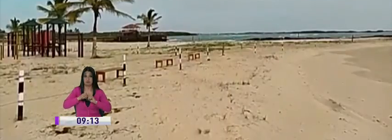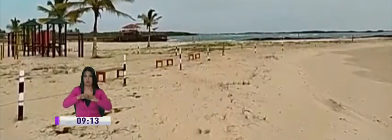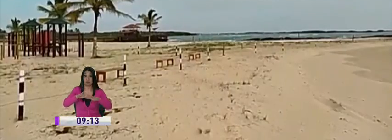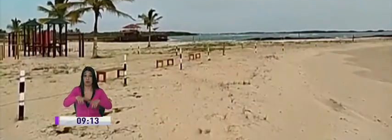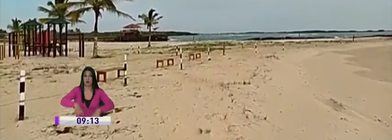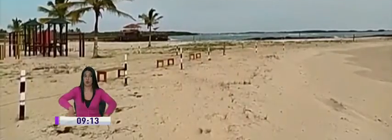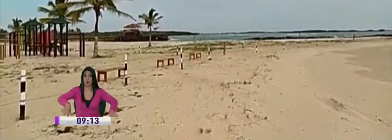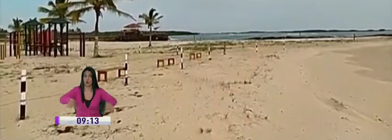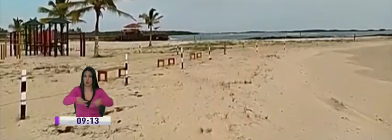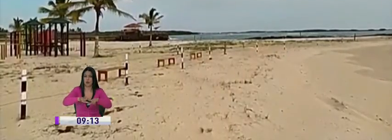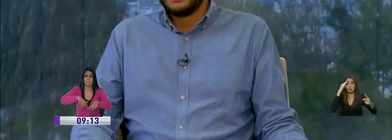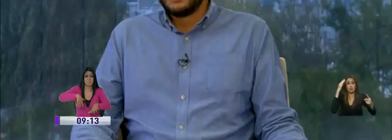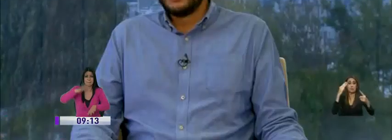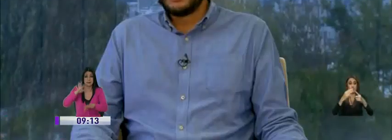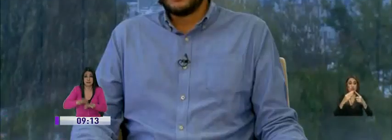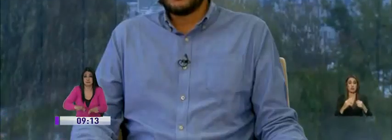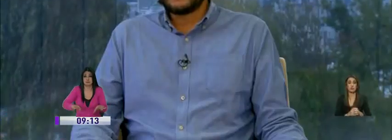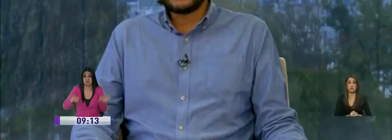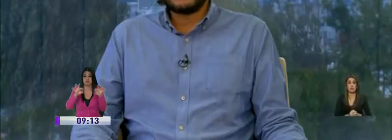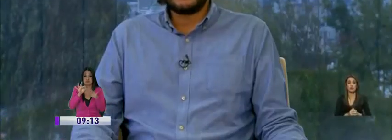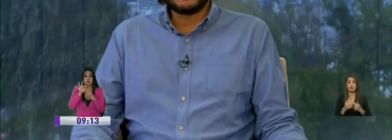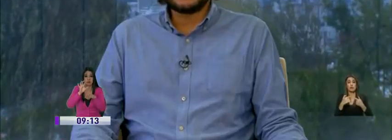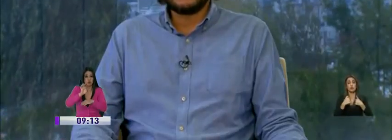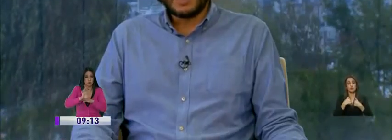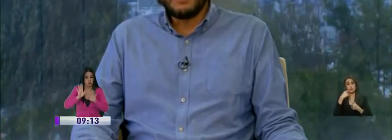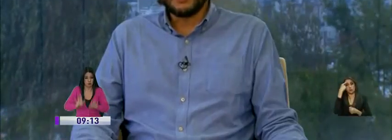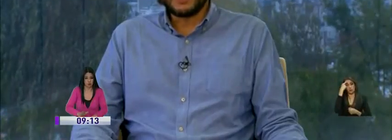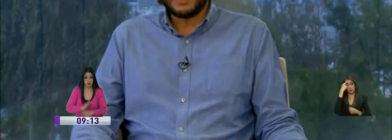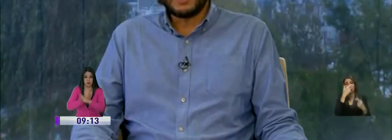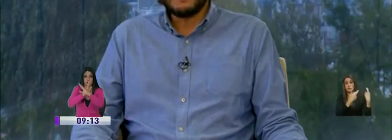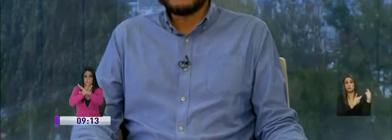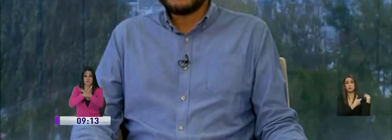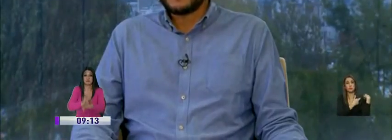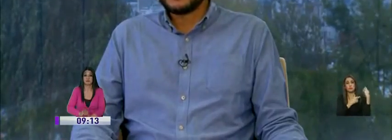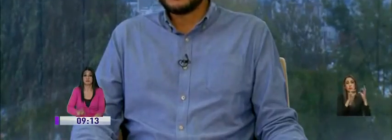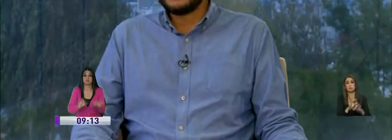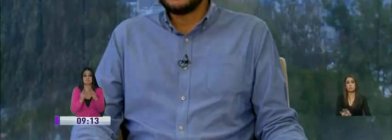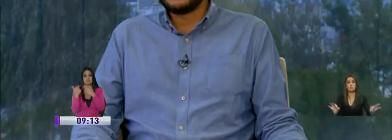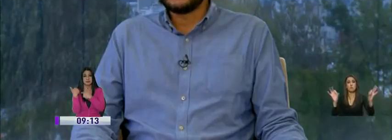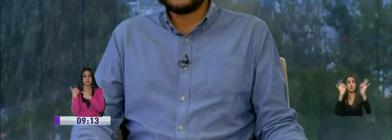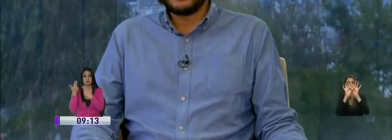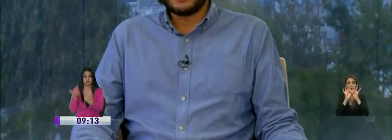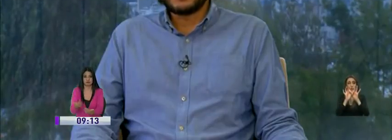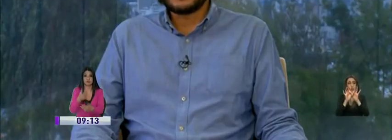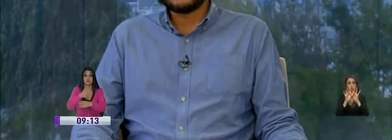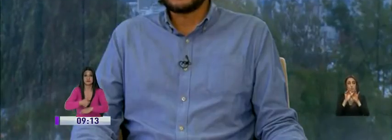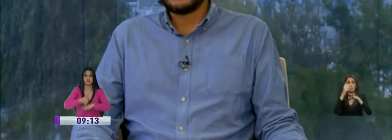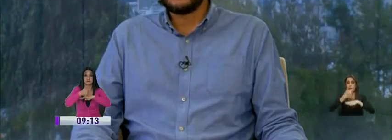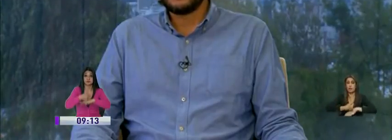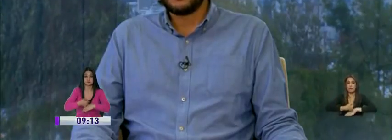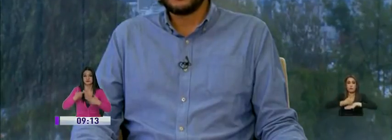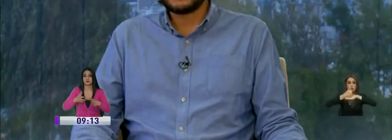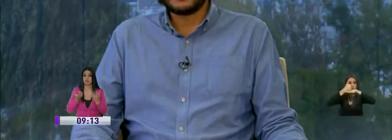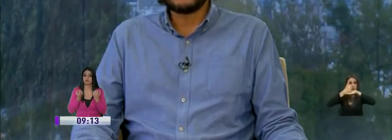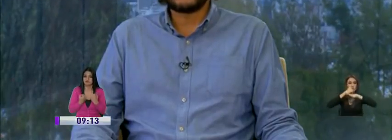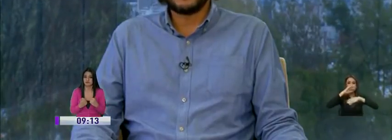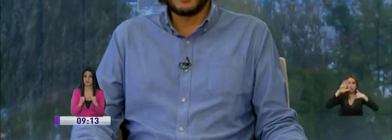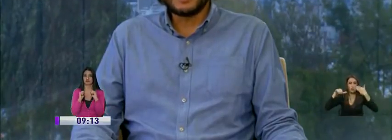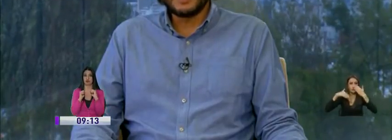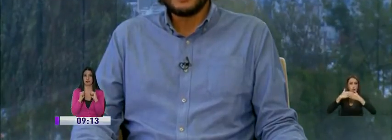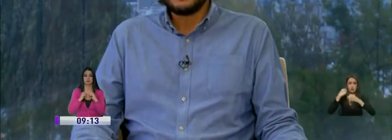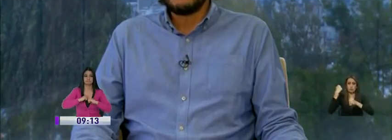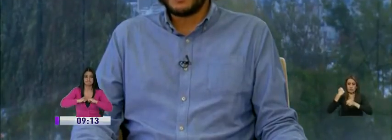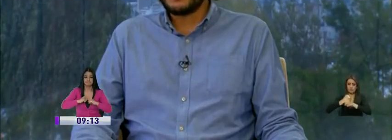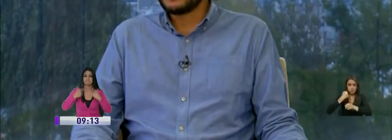zona vulnerable del país. Creo que la corresponsabilidad es lo más importante, es decir, las autoridades estamos haciendo todo lo que está a nuestro